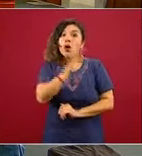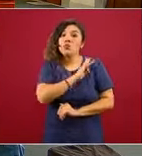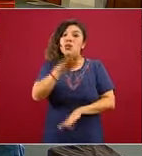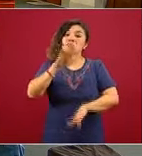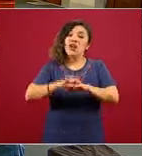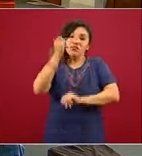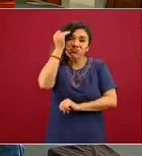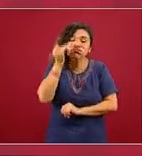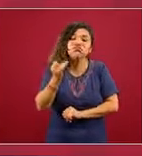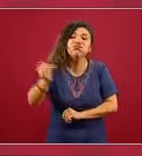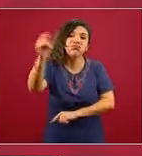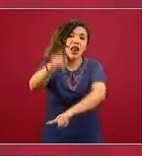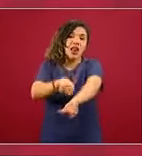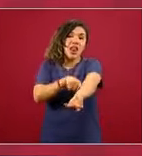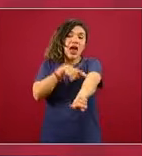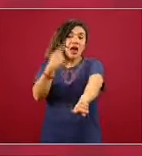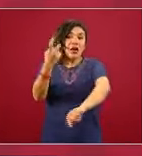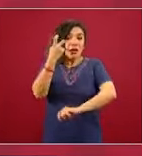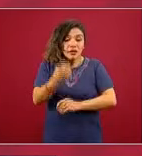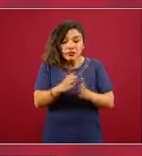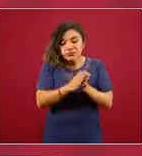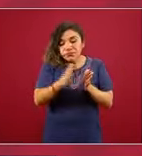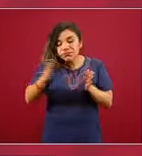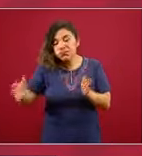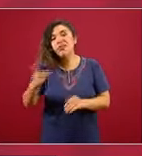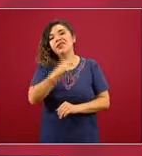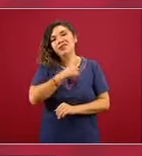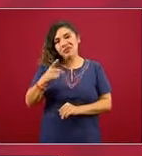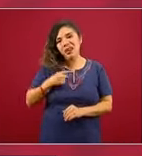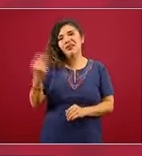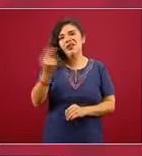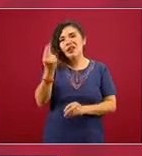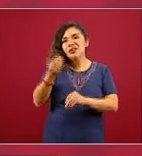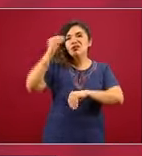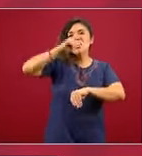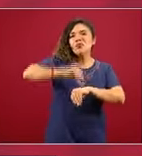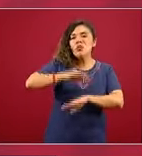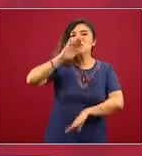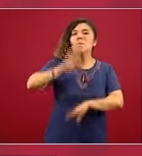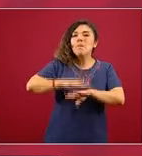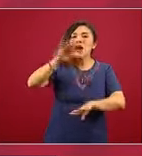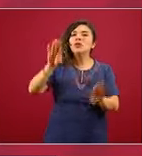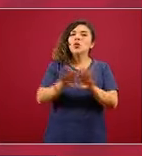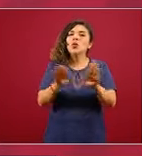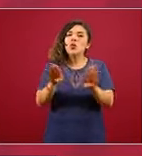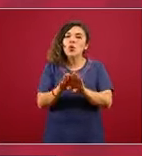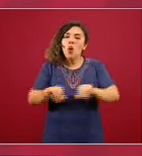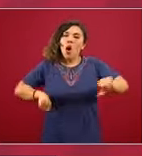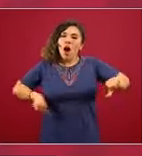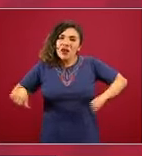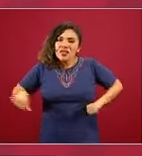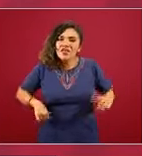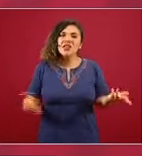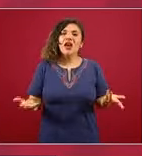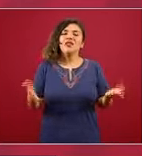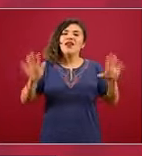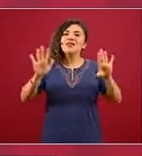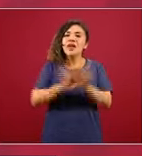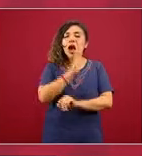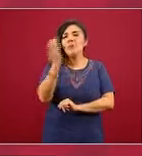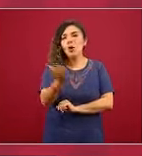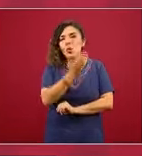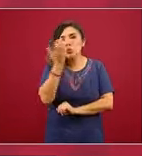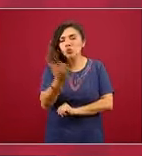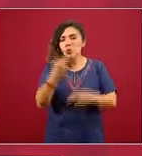larga y por lo tanto necesitamos implementar nuevas actividades, cambiar